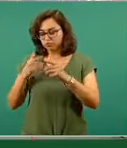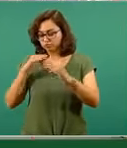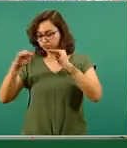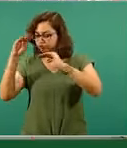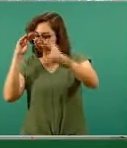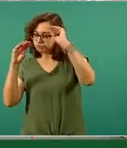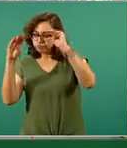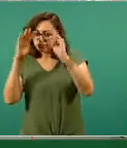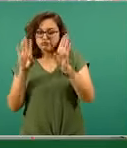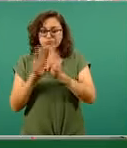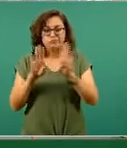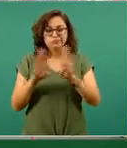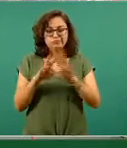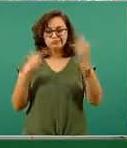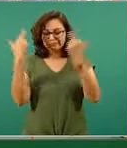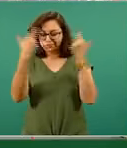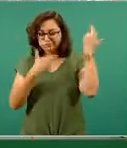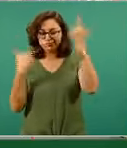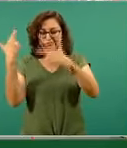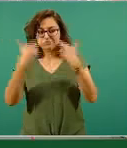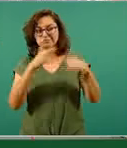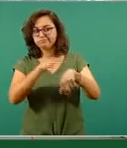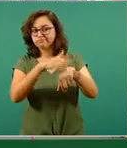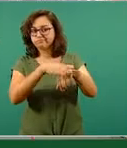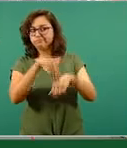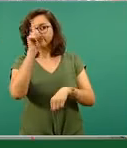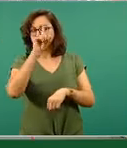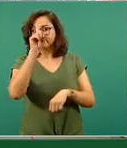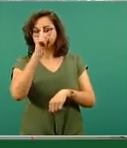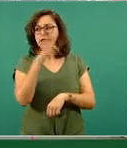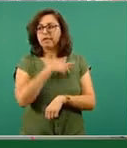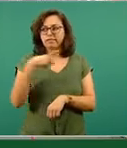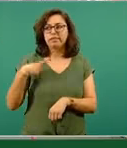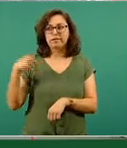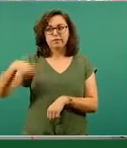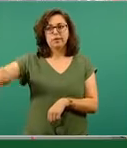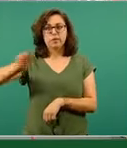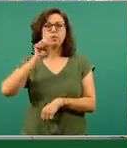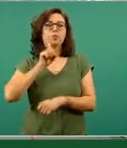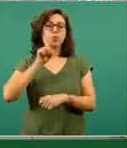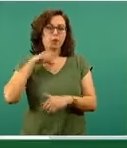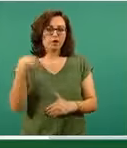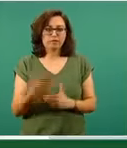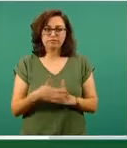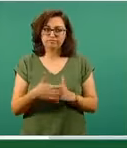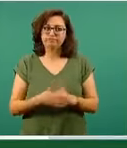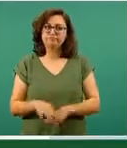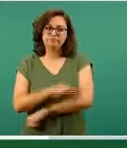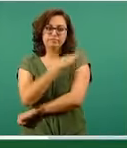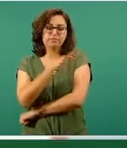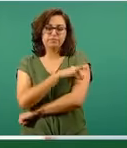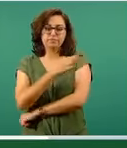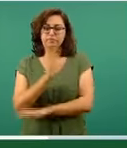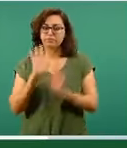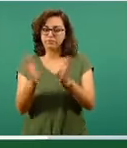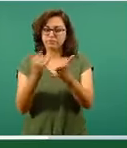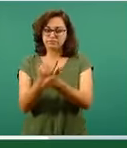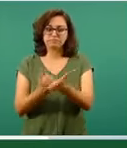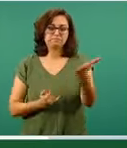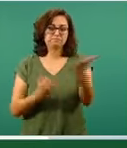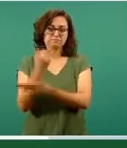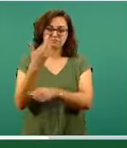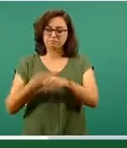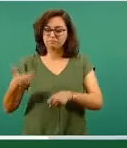experto hizo el análisis, nos recomendó, se analizó dentro de la Secretaría de Salud y se definió la